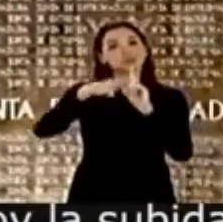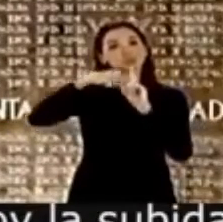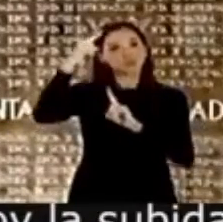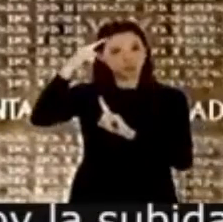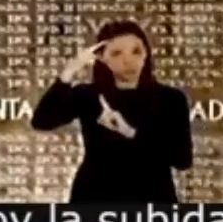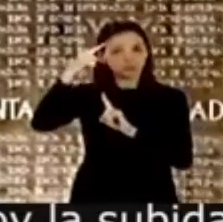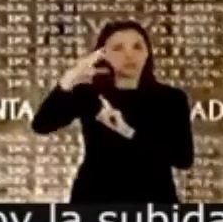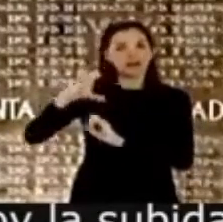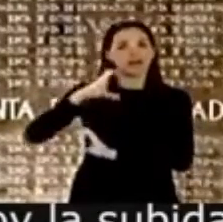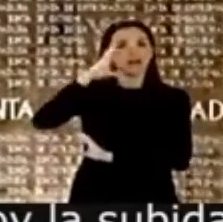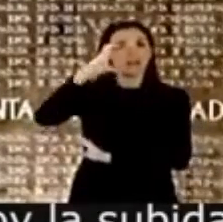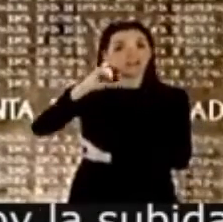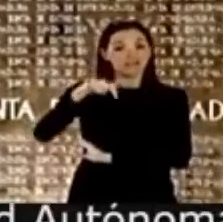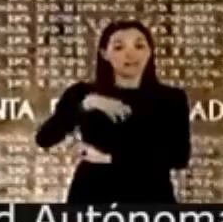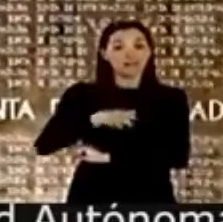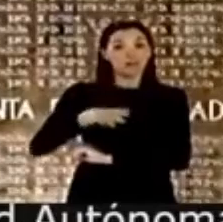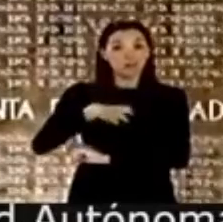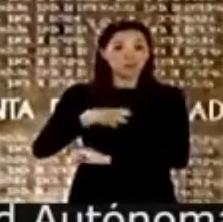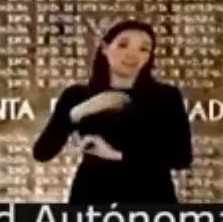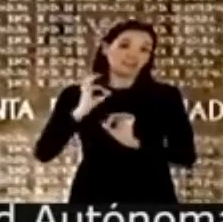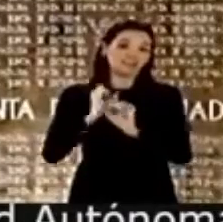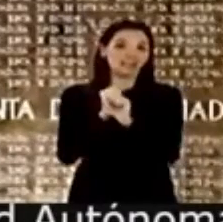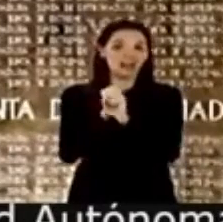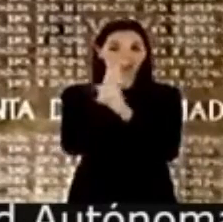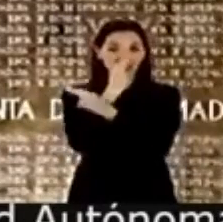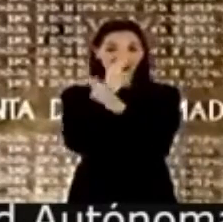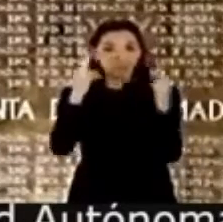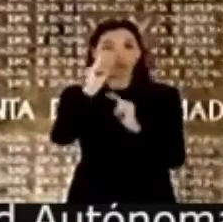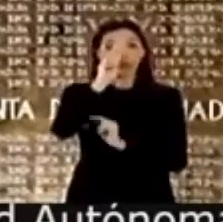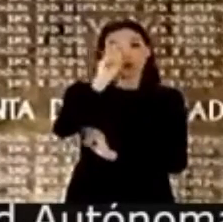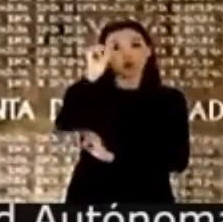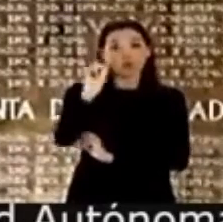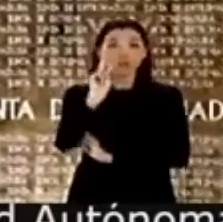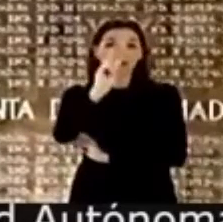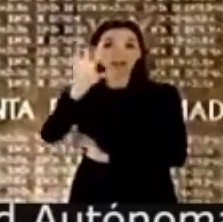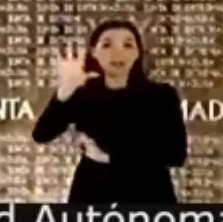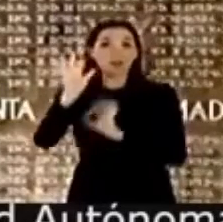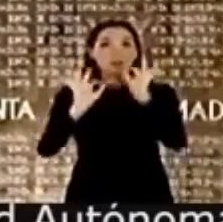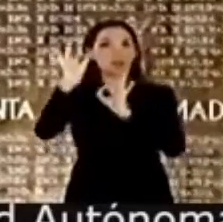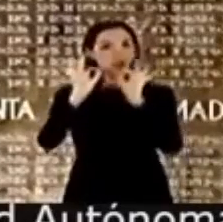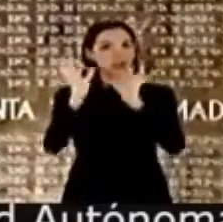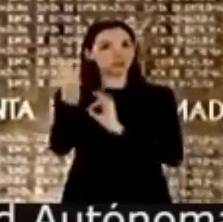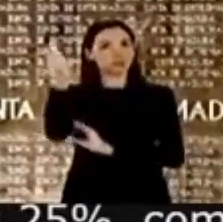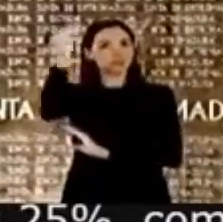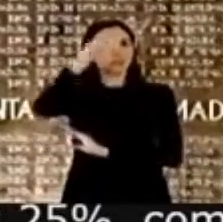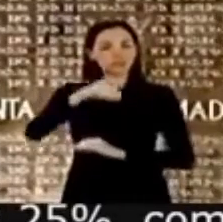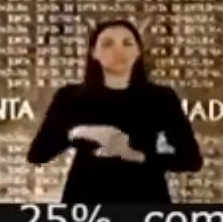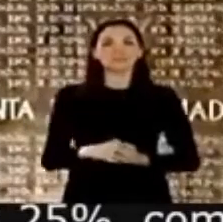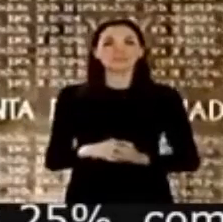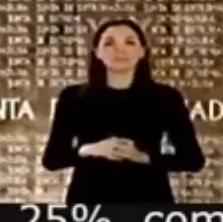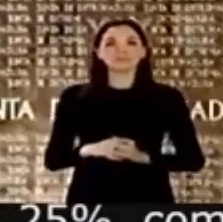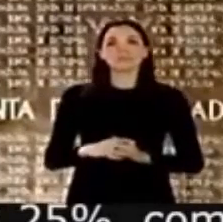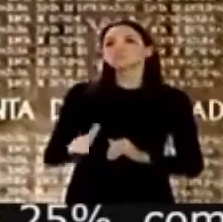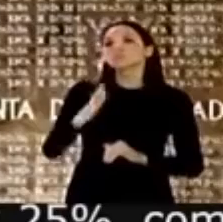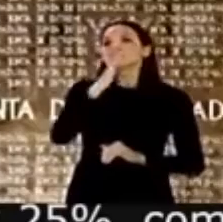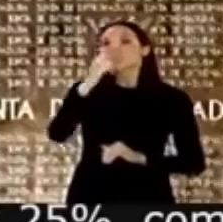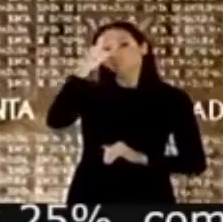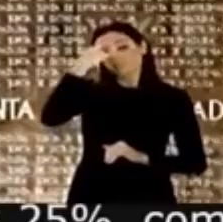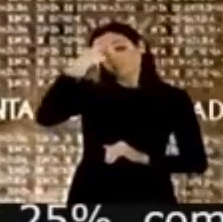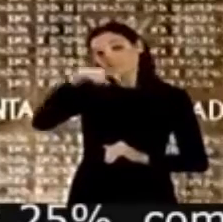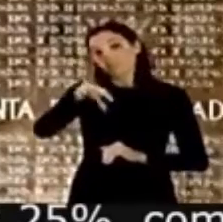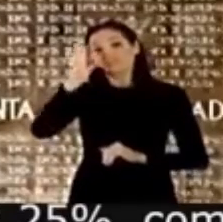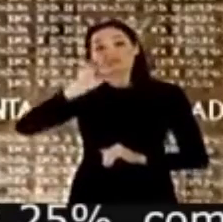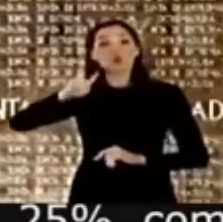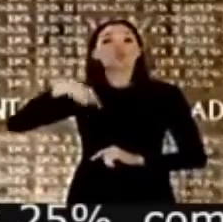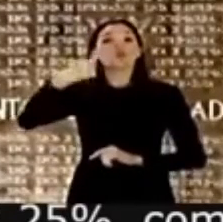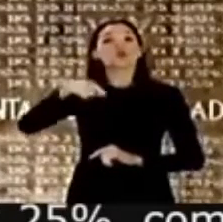los funcionarios y empleados públicos, en el 2,25%. Como primera consecuencia, esta decisión de la subida salarial